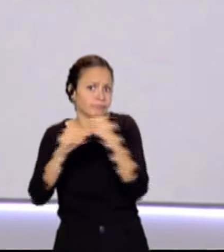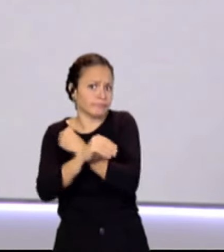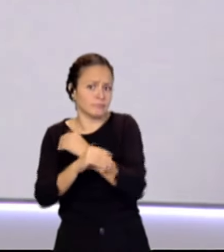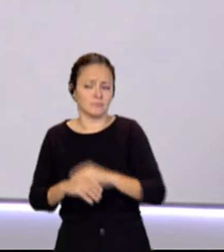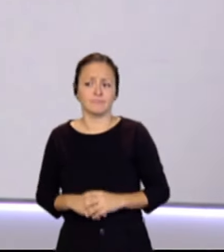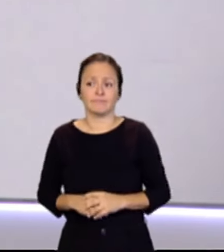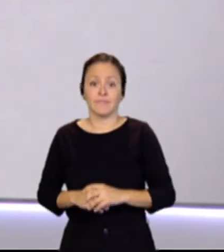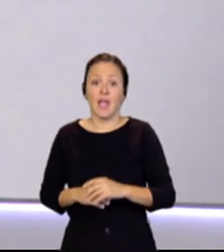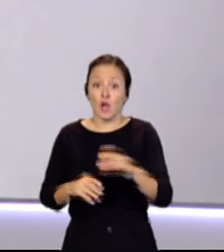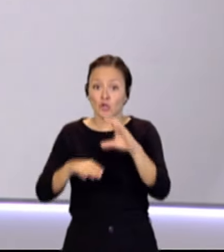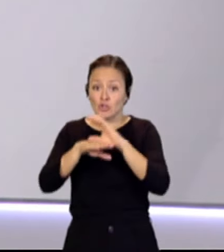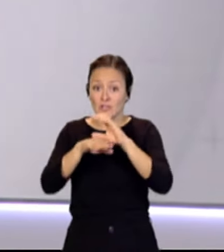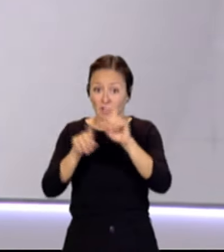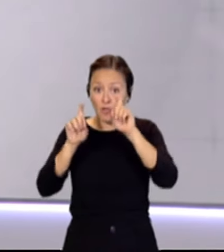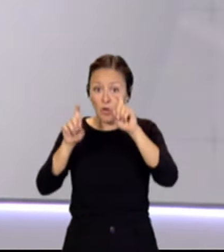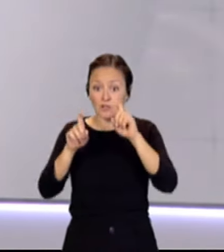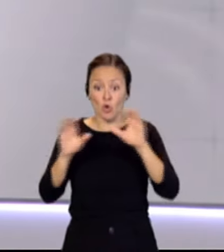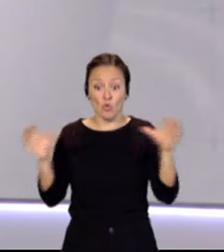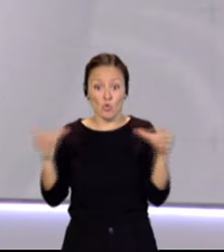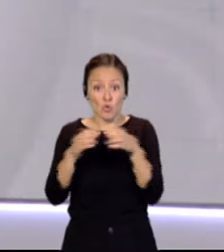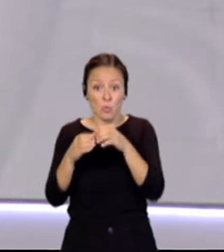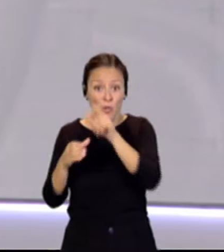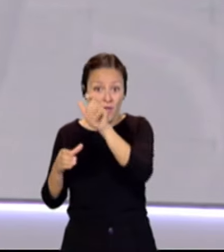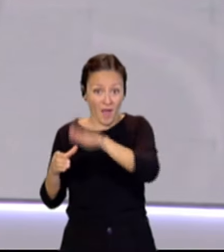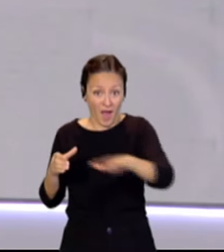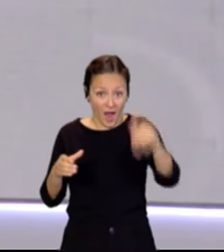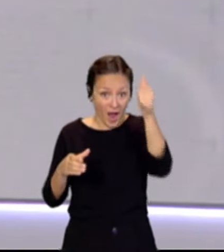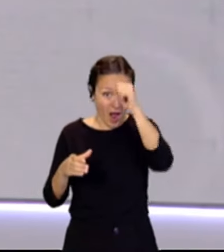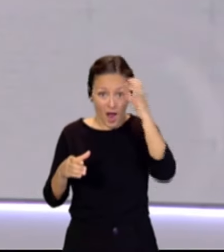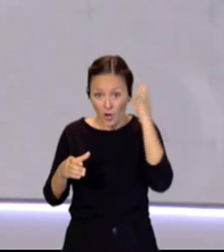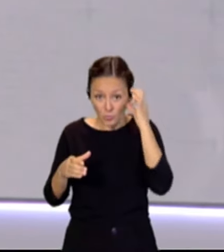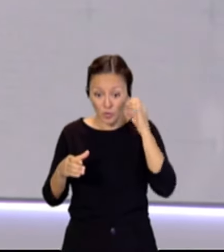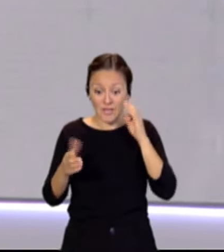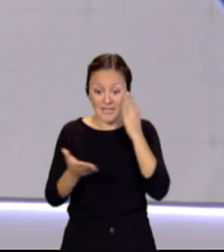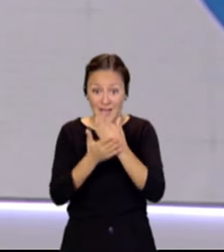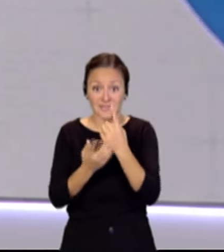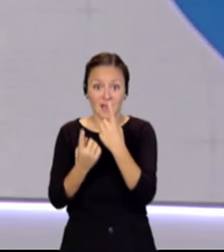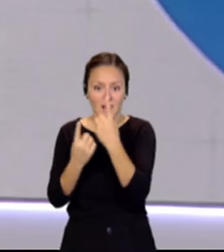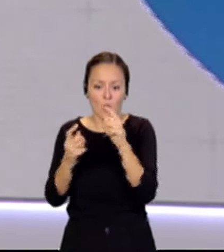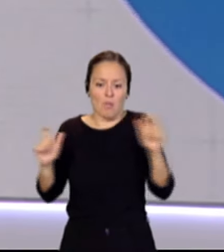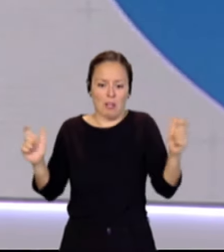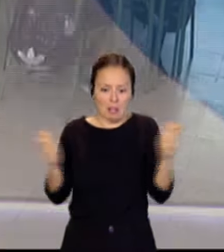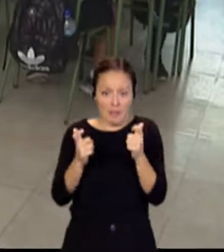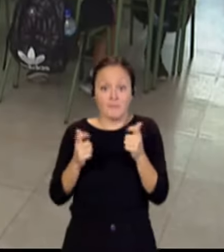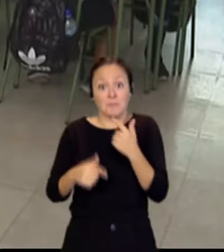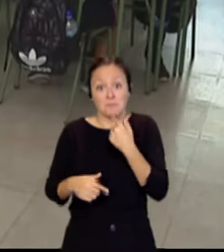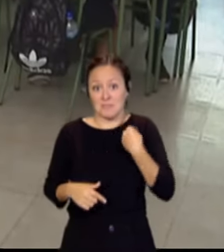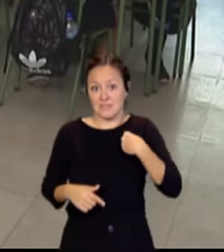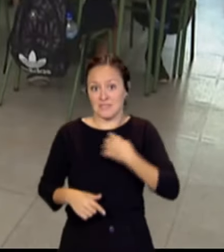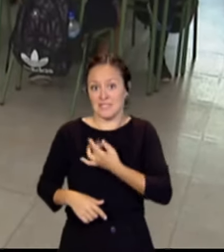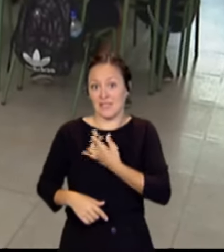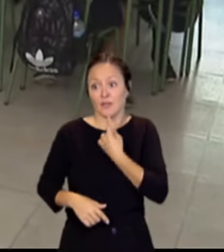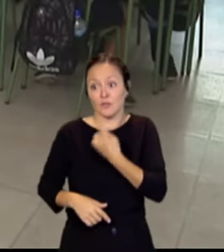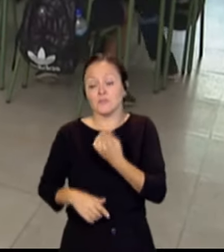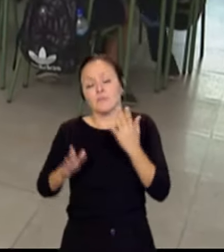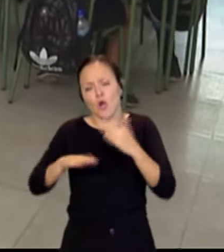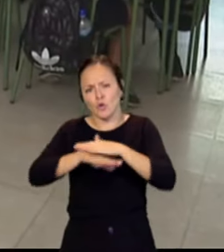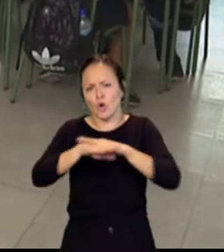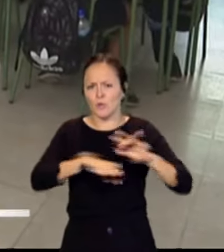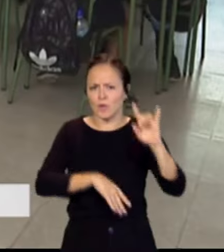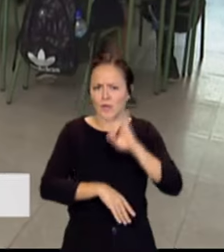bajar ratios el número de alumnos y alumnas por aula a partir del próximo curso así se lo ha dicho a los sindicatos Eso sí Según el gobierno